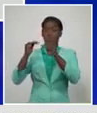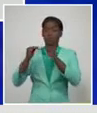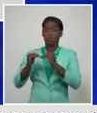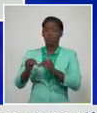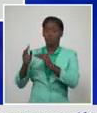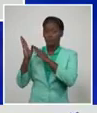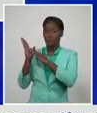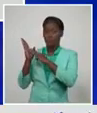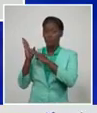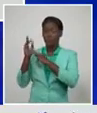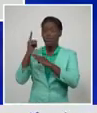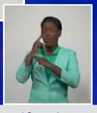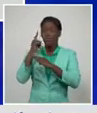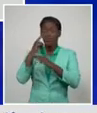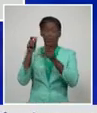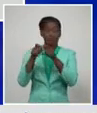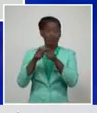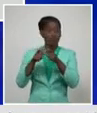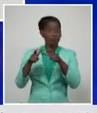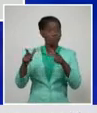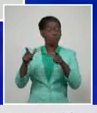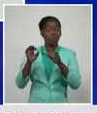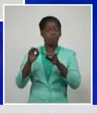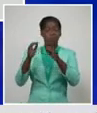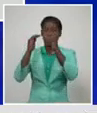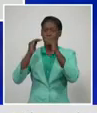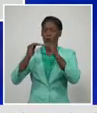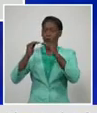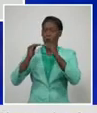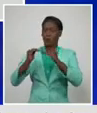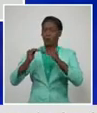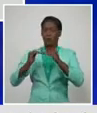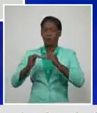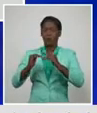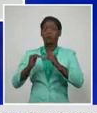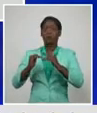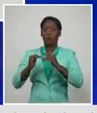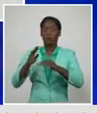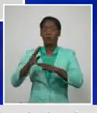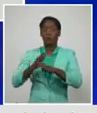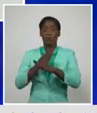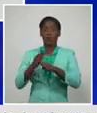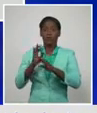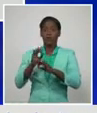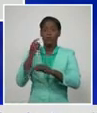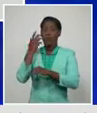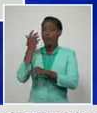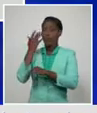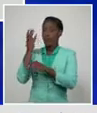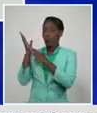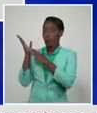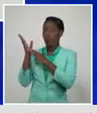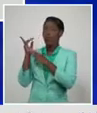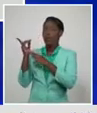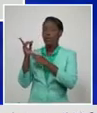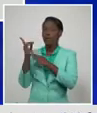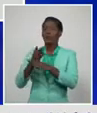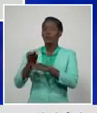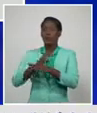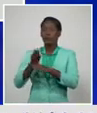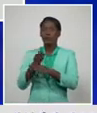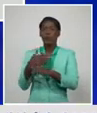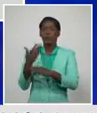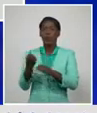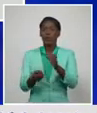en el gráfico con las tajadas de diferentes colores que expresan el número de casos